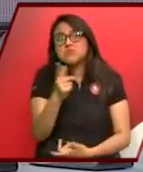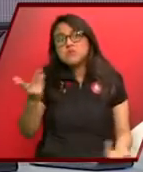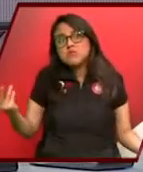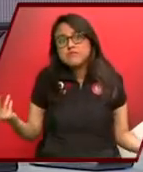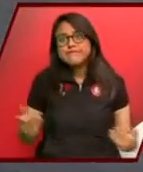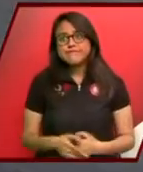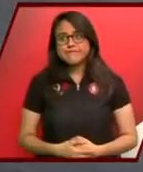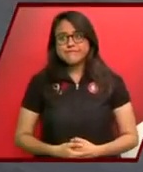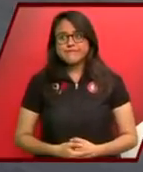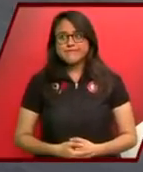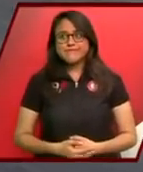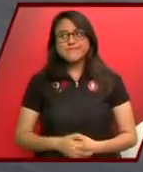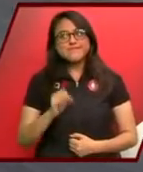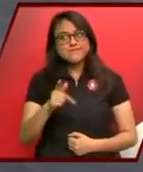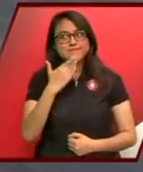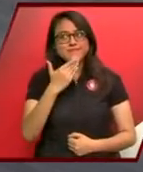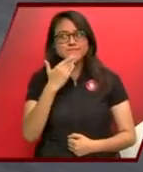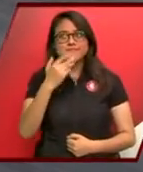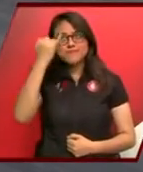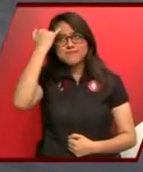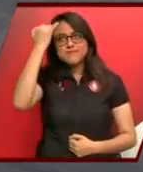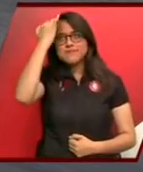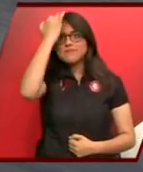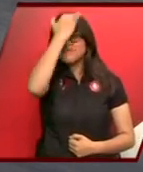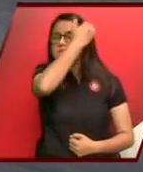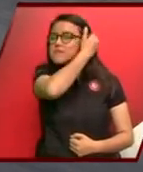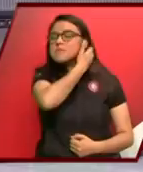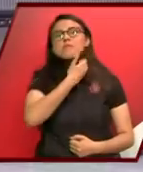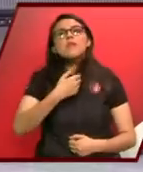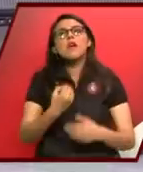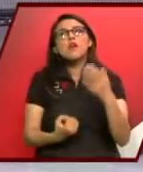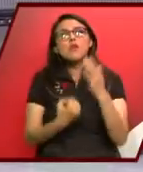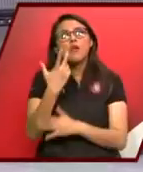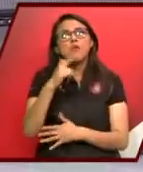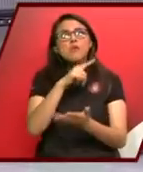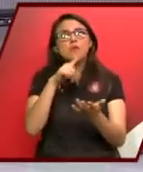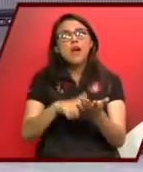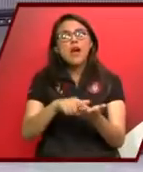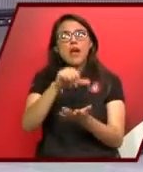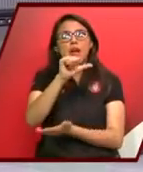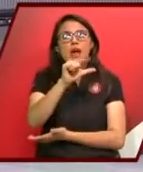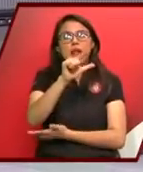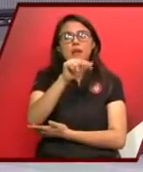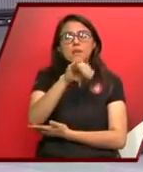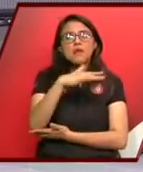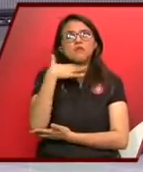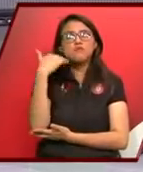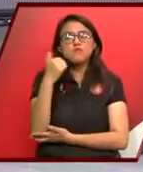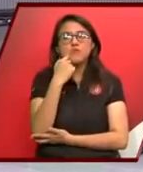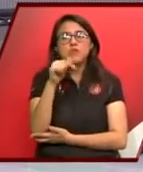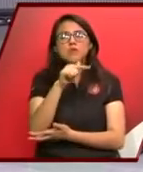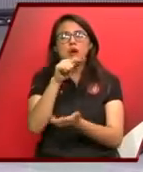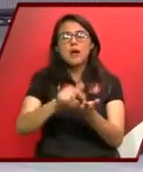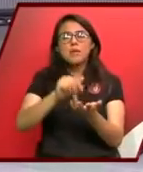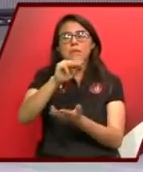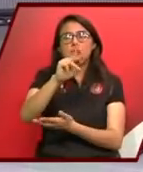Ahí está, ahí está, ahí está. Esto está inspirado en la cuestión de un aeropuerto en Alemania que se abre o no se abre y la ciudadanía